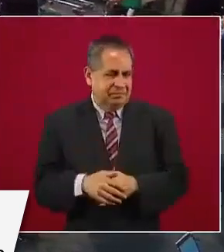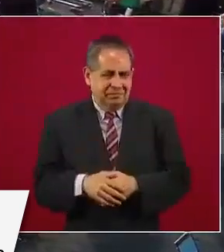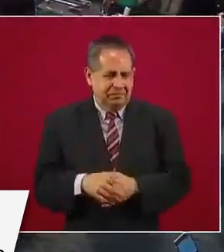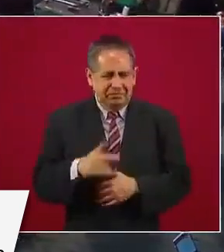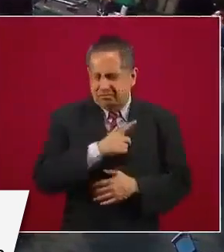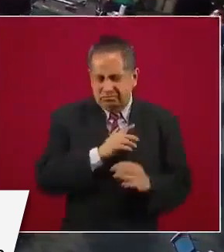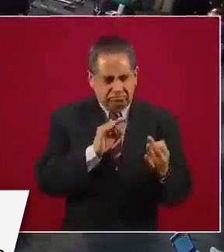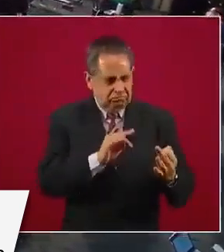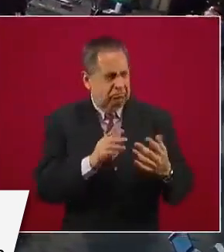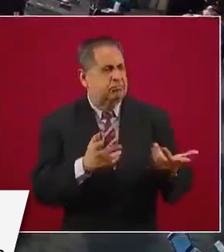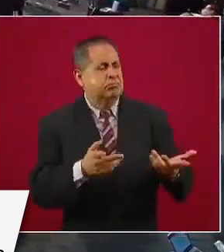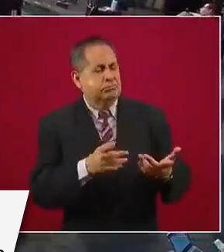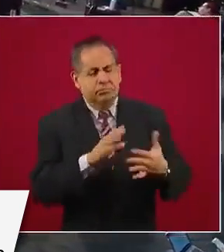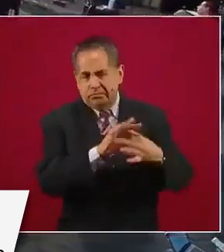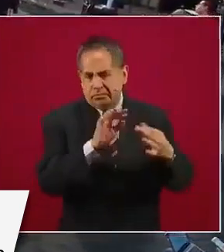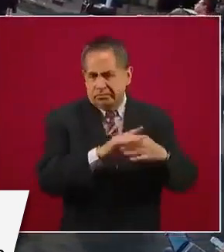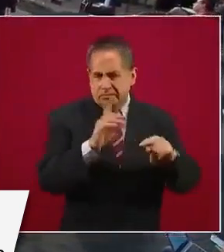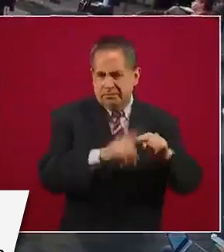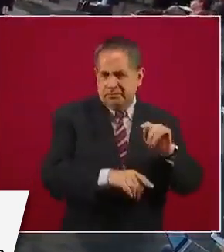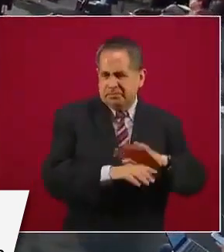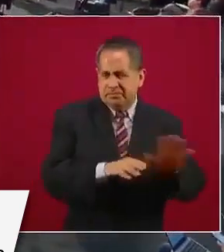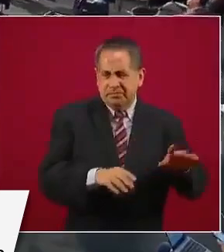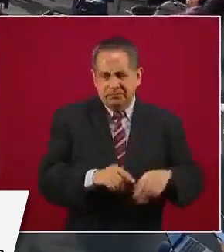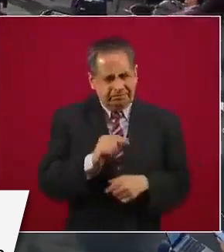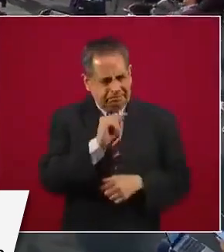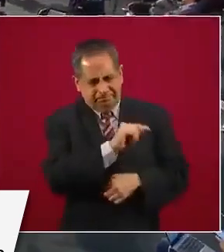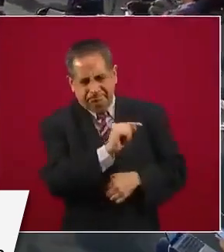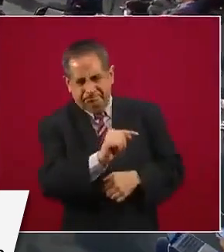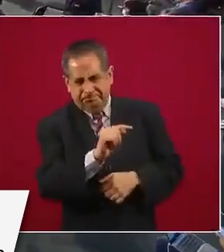enfrentar a todos esos